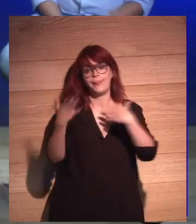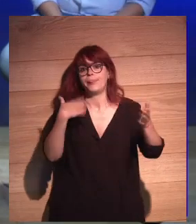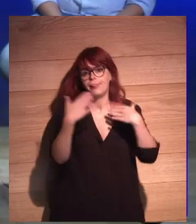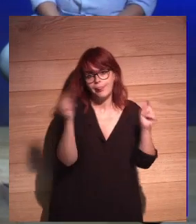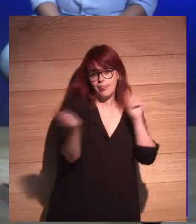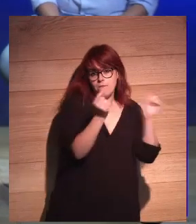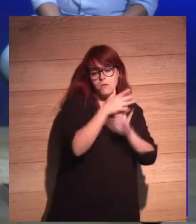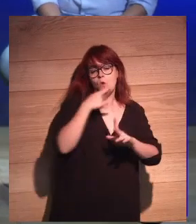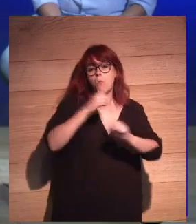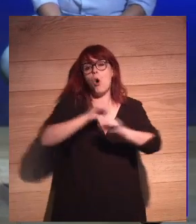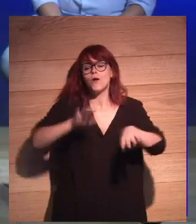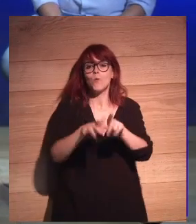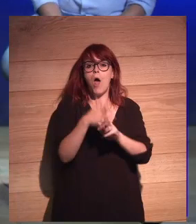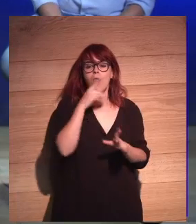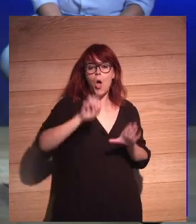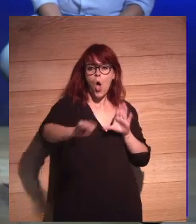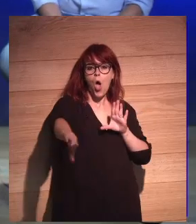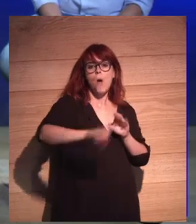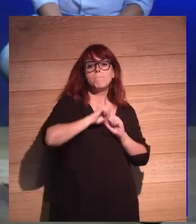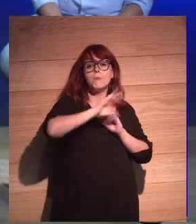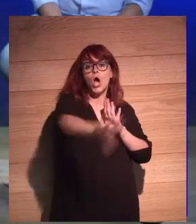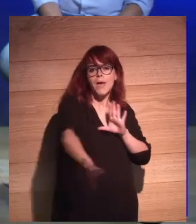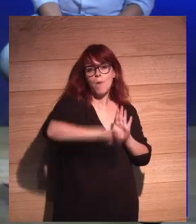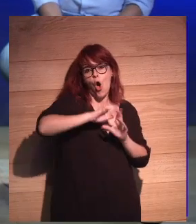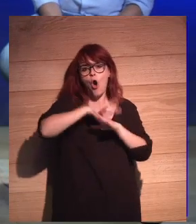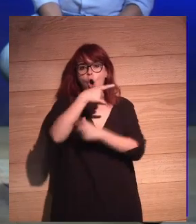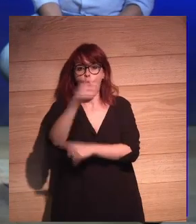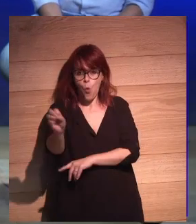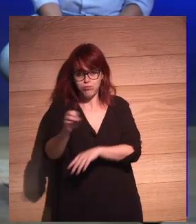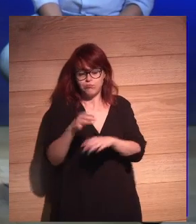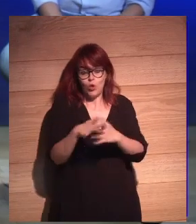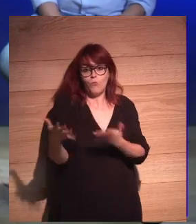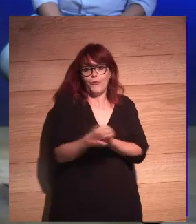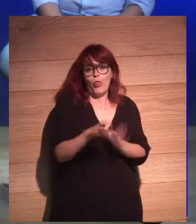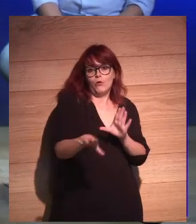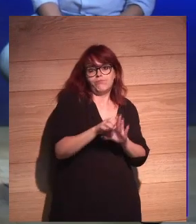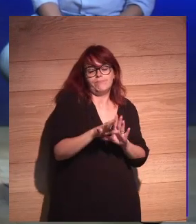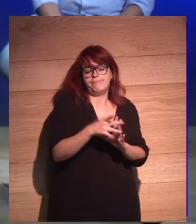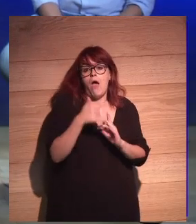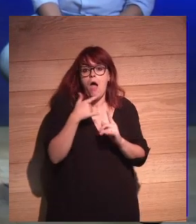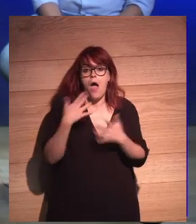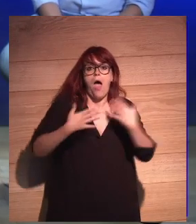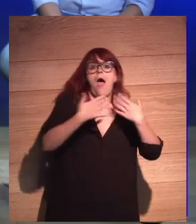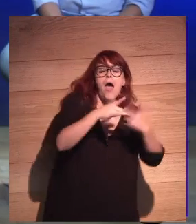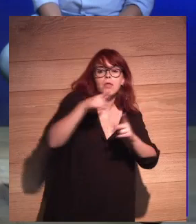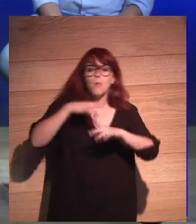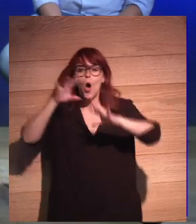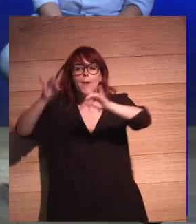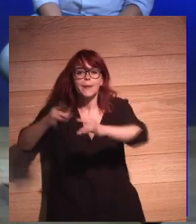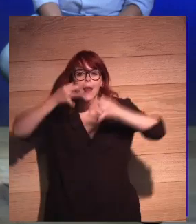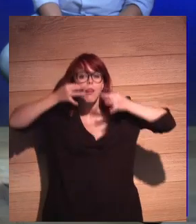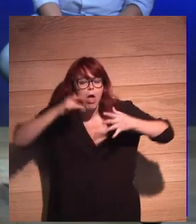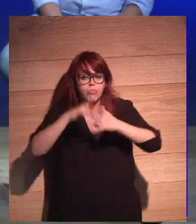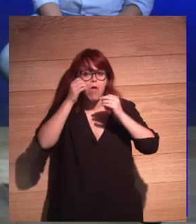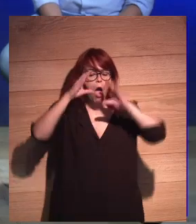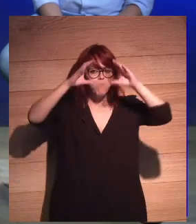con booms tipo Pokémon Go, ¿no?, que todos se tiran adelante, ¿no? Y se habla mucho en ese caso de la realidad aumentada, y al final eso hay que